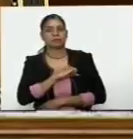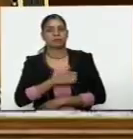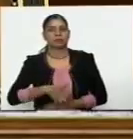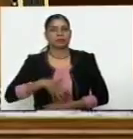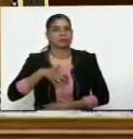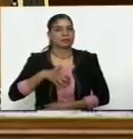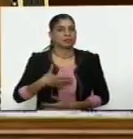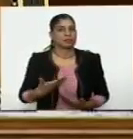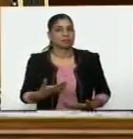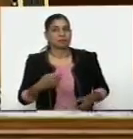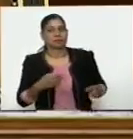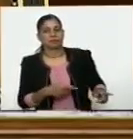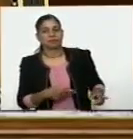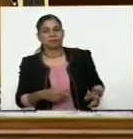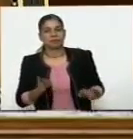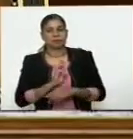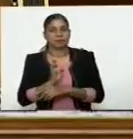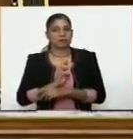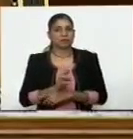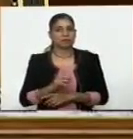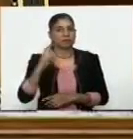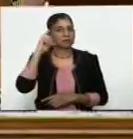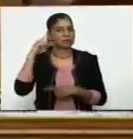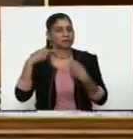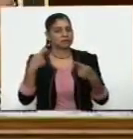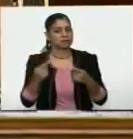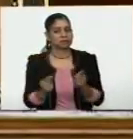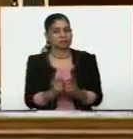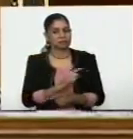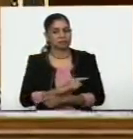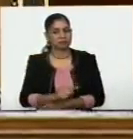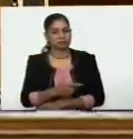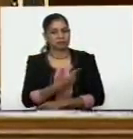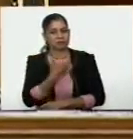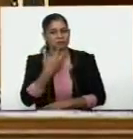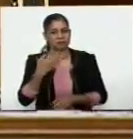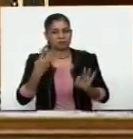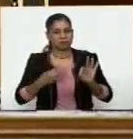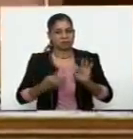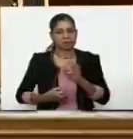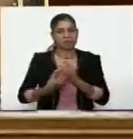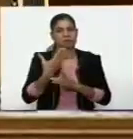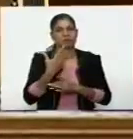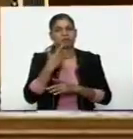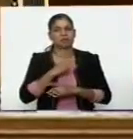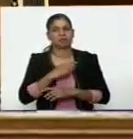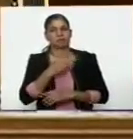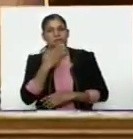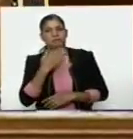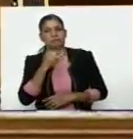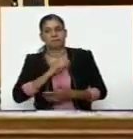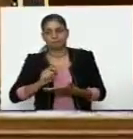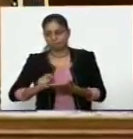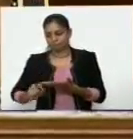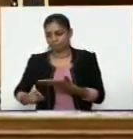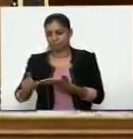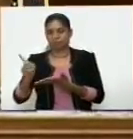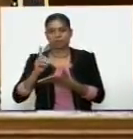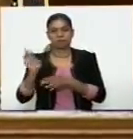rapidísimo. Estaban contando los días para esa orden ejecutiva espuria,